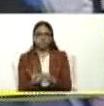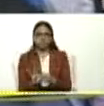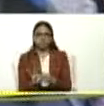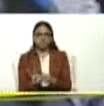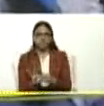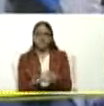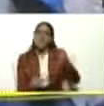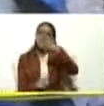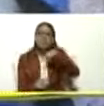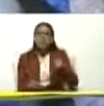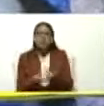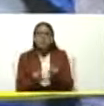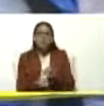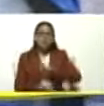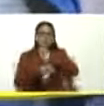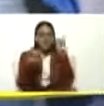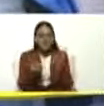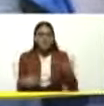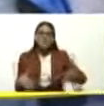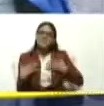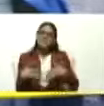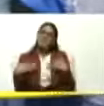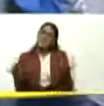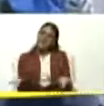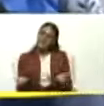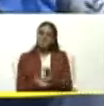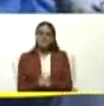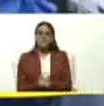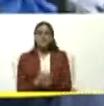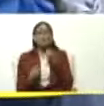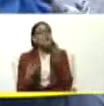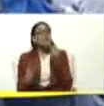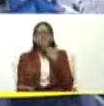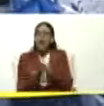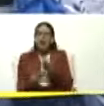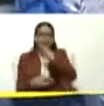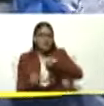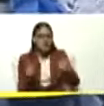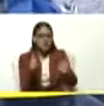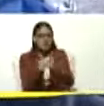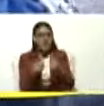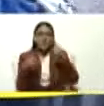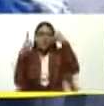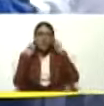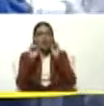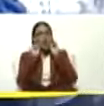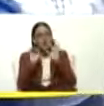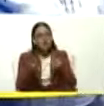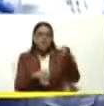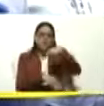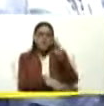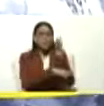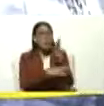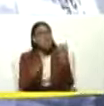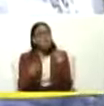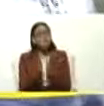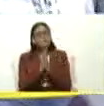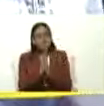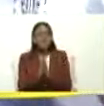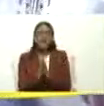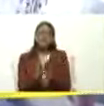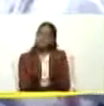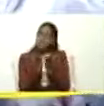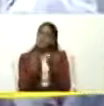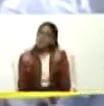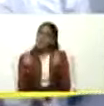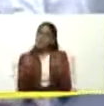y todos somos felices. Bueno, muchachos, me encanta haberlos visto. Que Dios me los bendiga, pues. Cuídense mucho, estudien mucho.